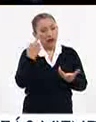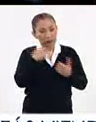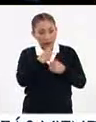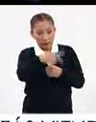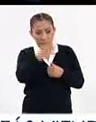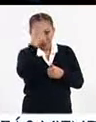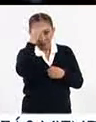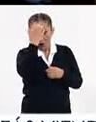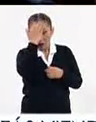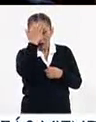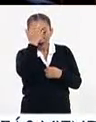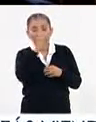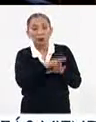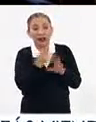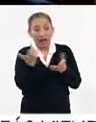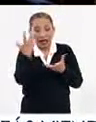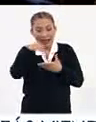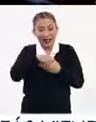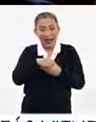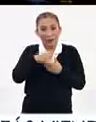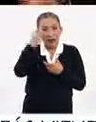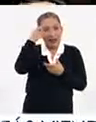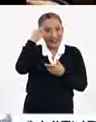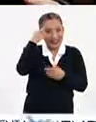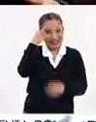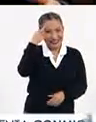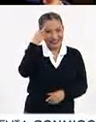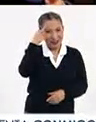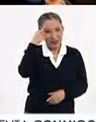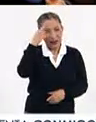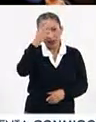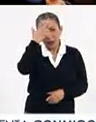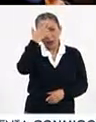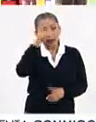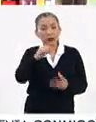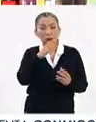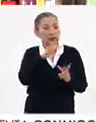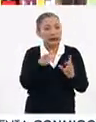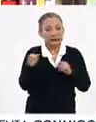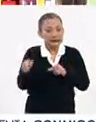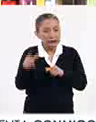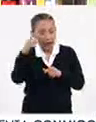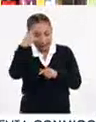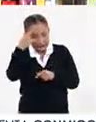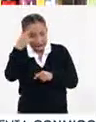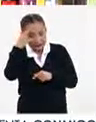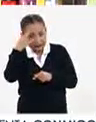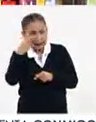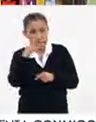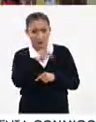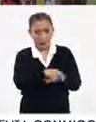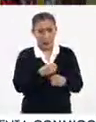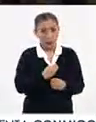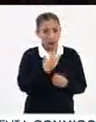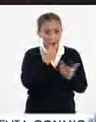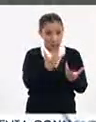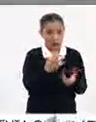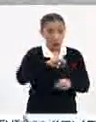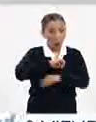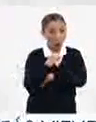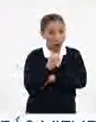contigo también, en el sentido de que los traemos en el disco duro. Claro. No te puedes hacer para ningún lado, ahí están los... Oye, la poesía es un disco